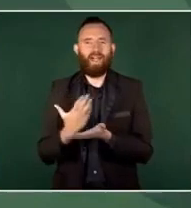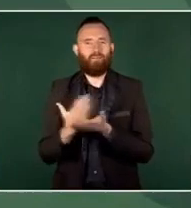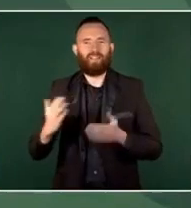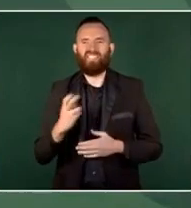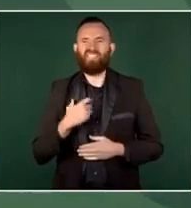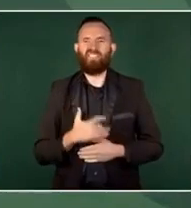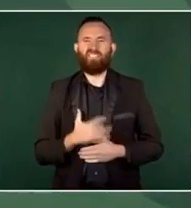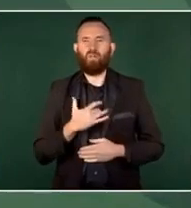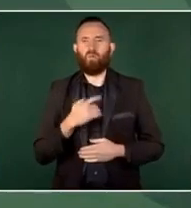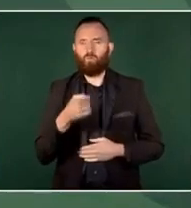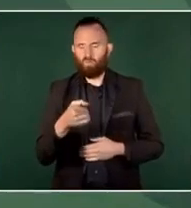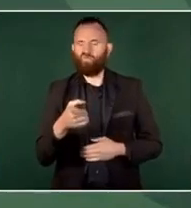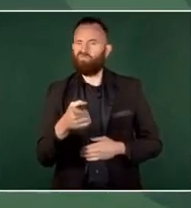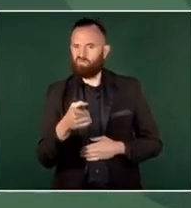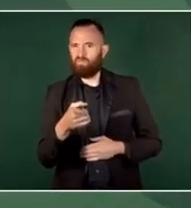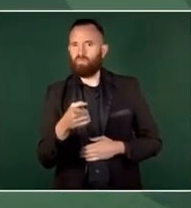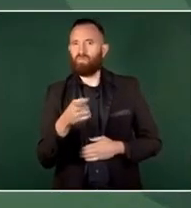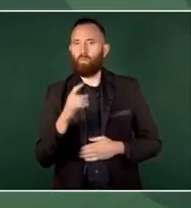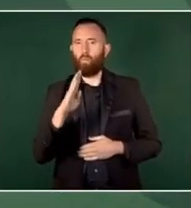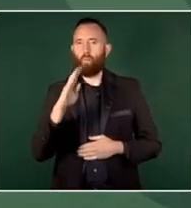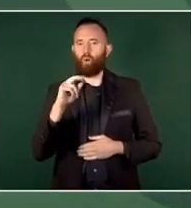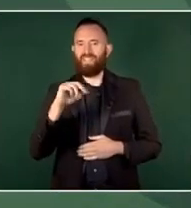El exgobernador Bonilla